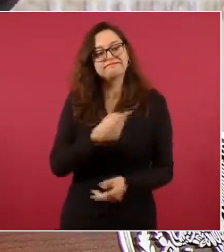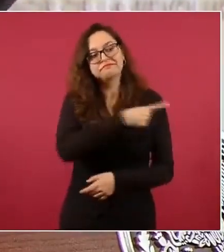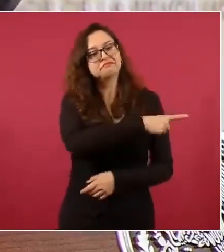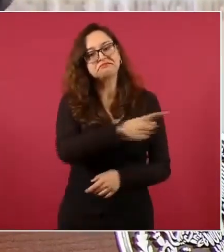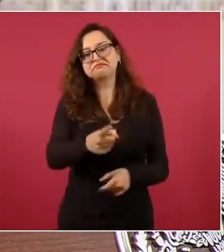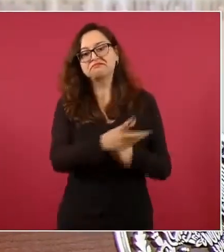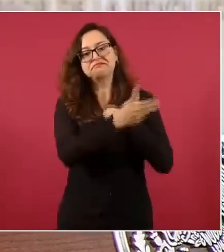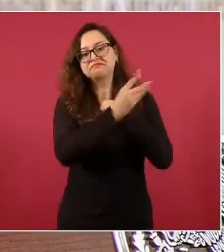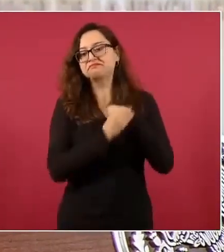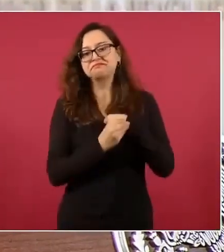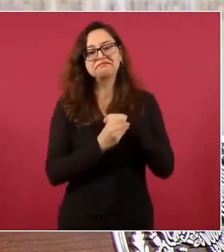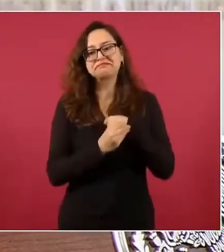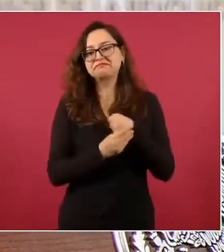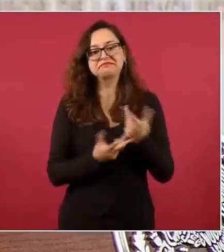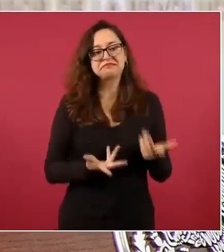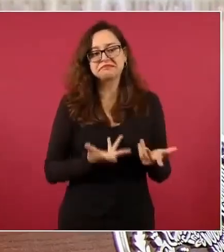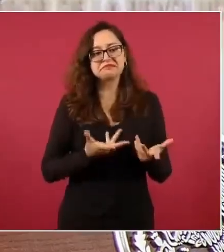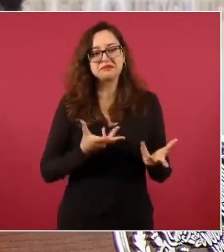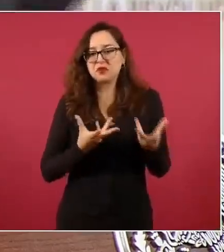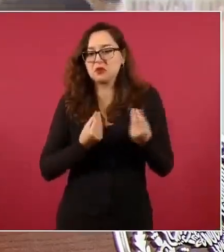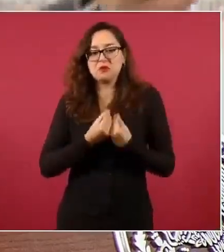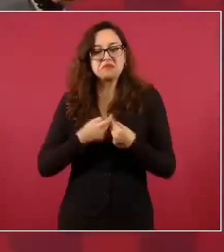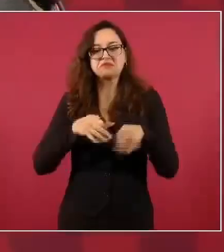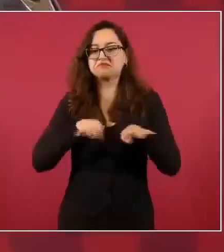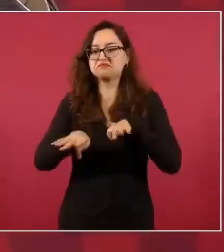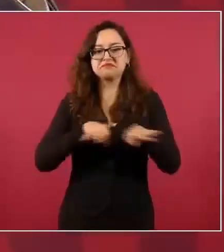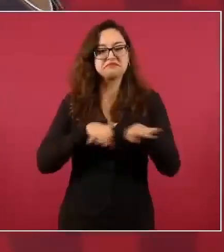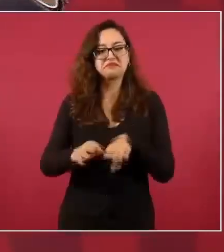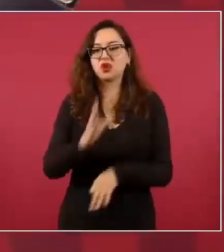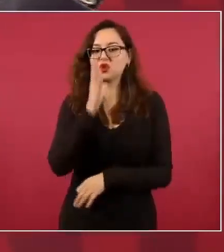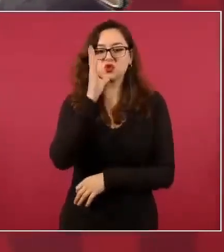porque estos